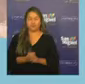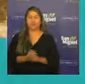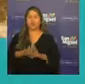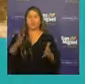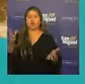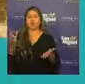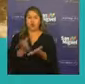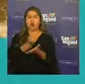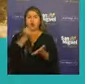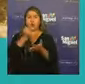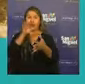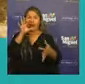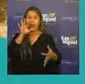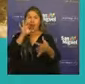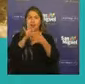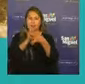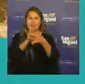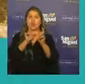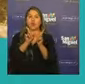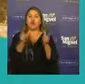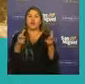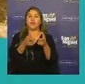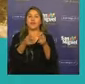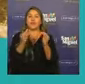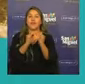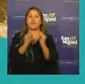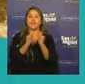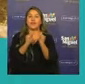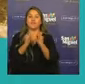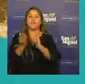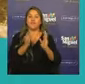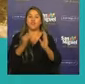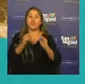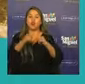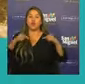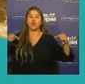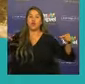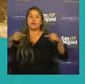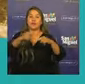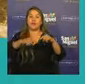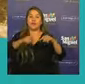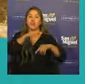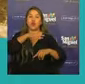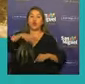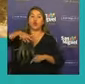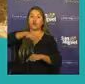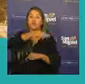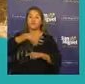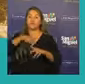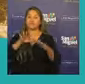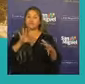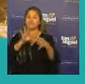Lograr hacer una alianza con los comités de vivienda, con el territorio.